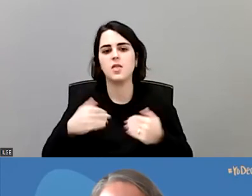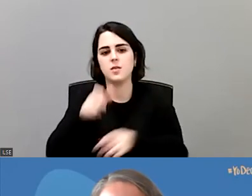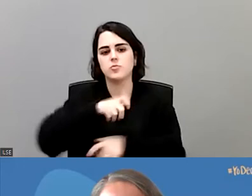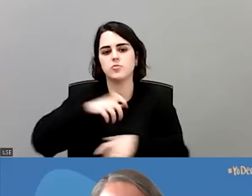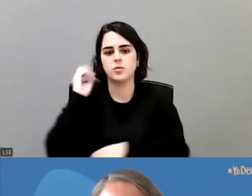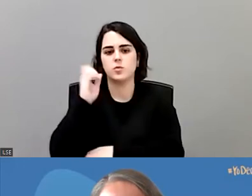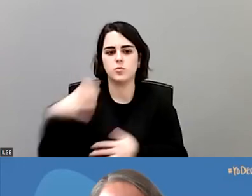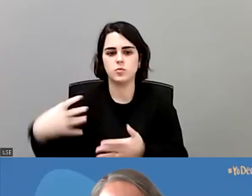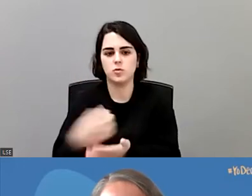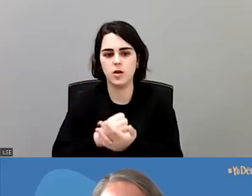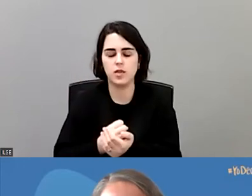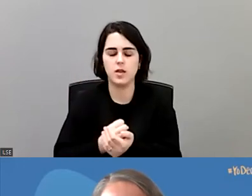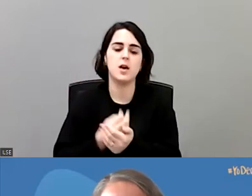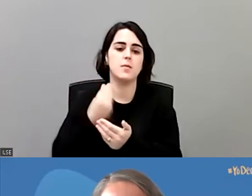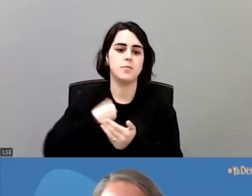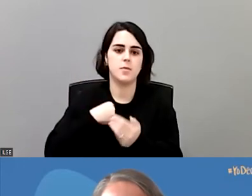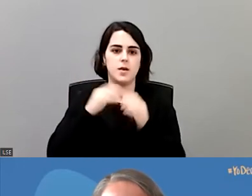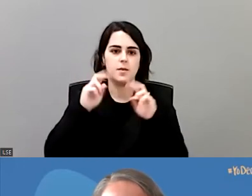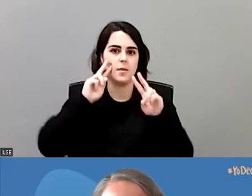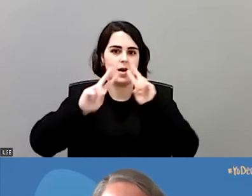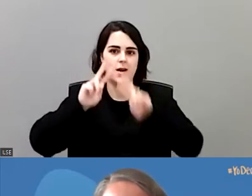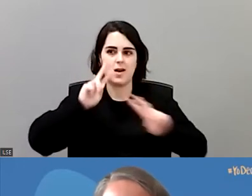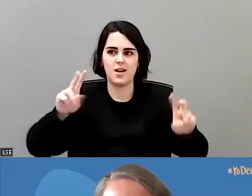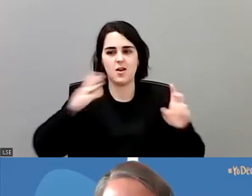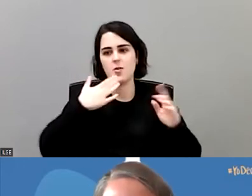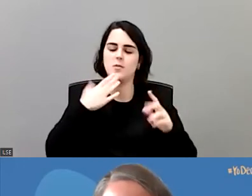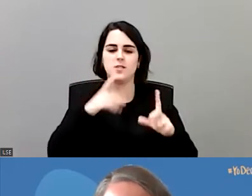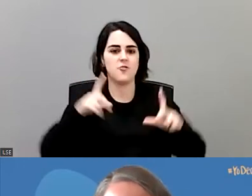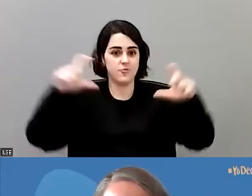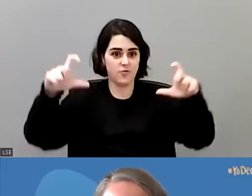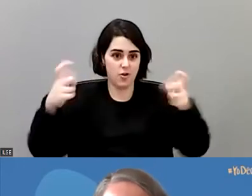ponentes, que bueno, ahora viéndose así como en una fotografía,